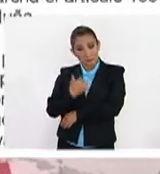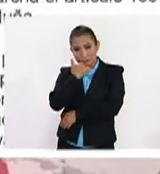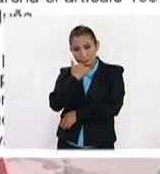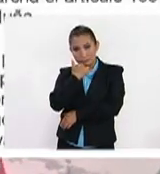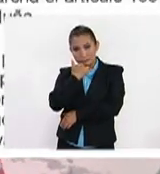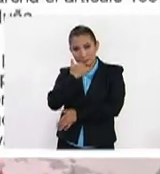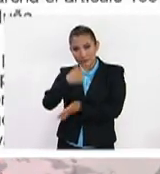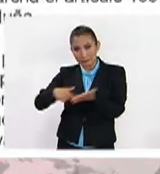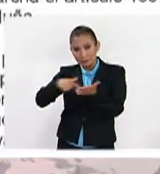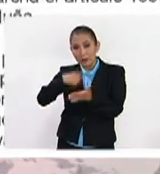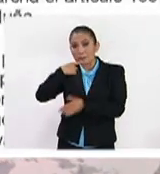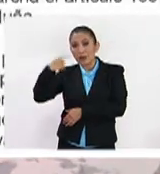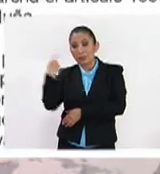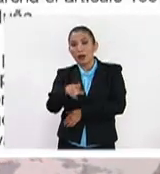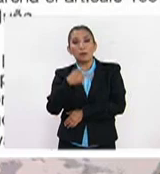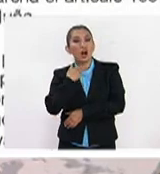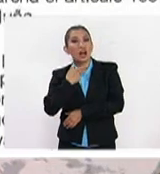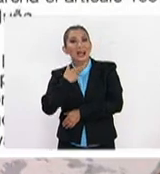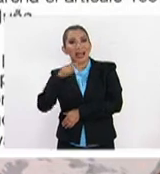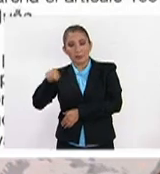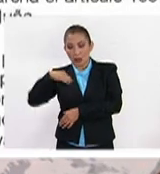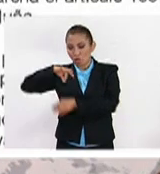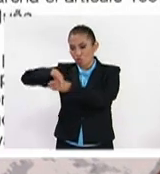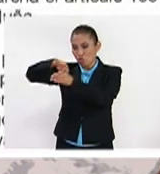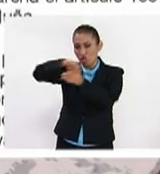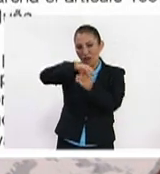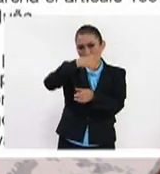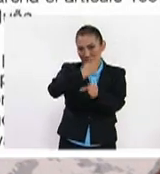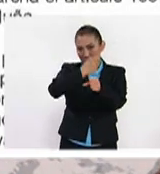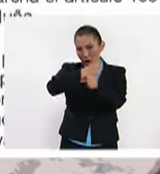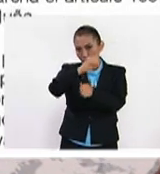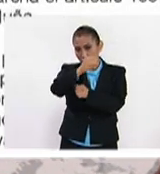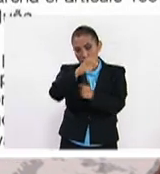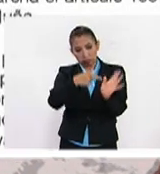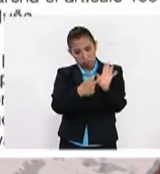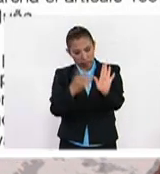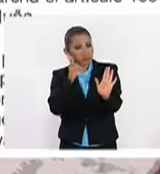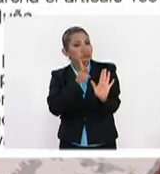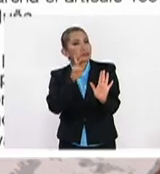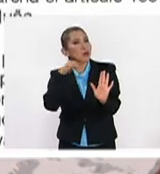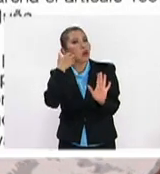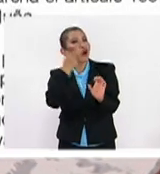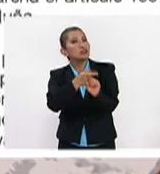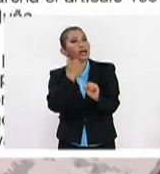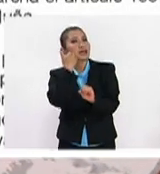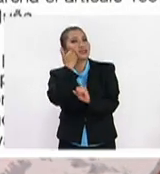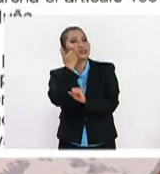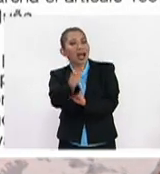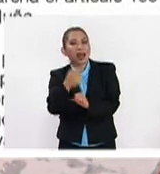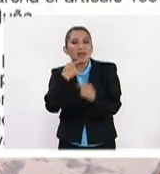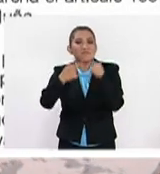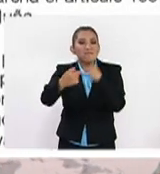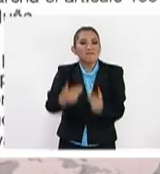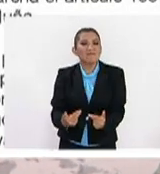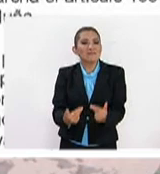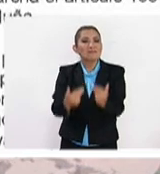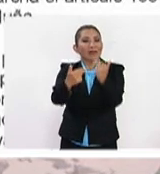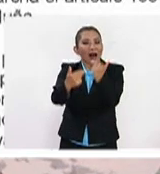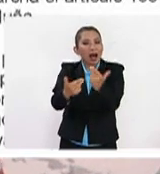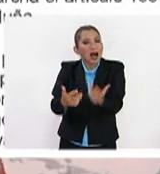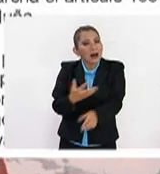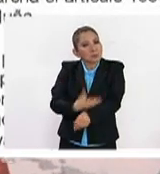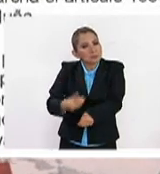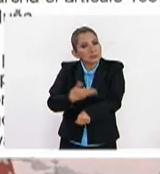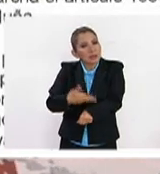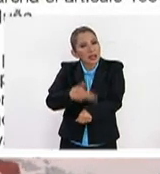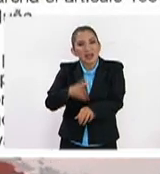que la suspensión del mandato político surgido de las urnas el 1 de octubre demuestra su voluntad de encontrar la solución y no